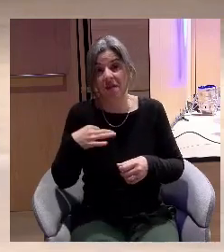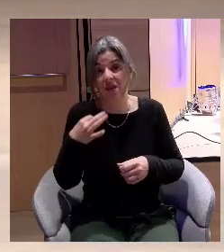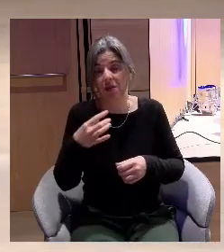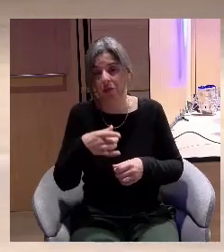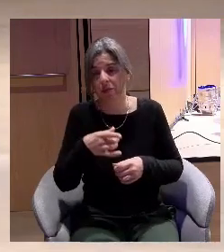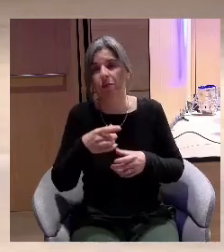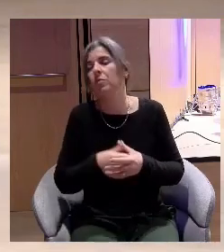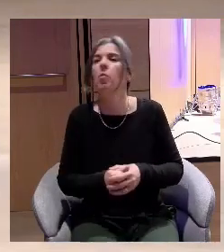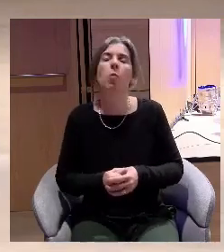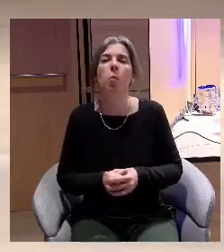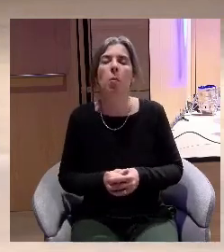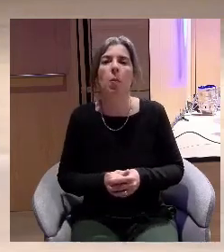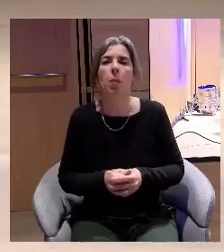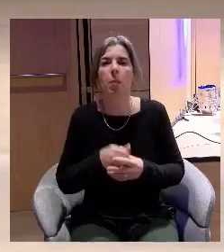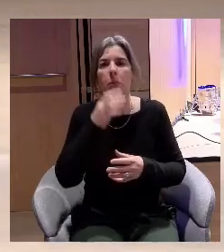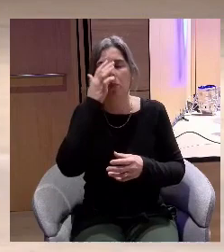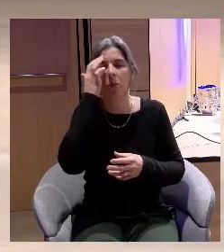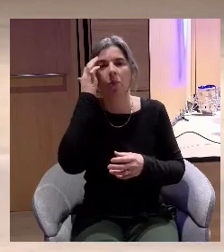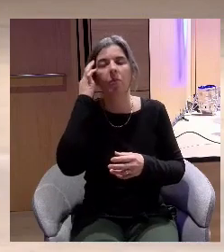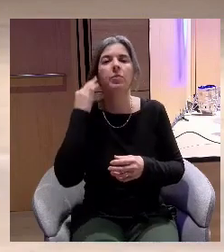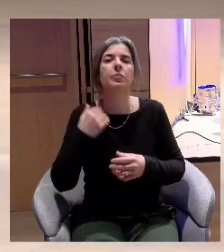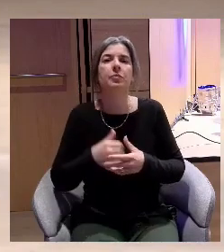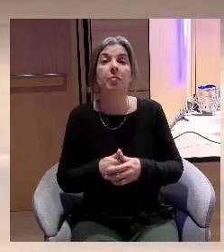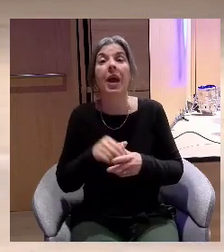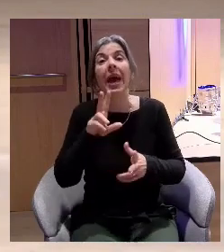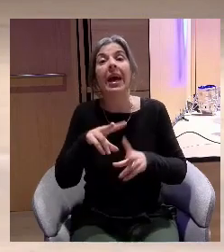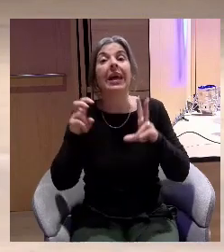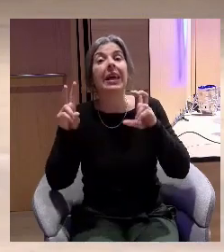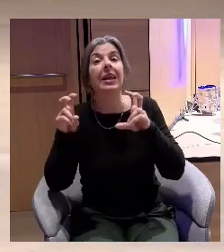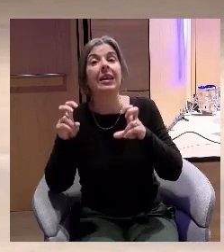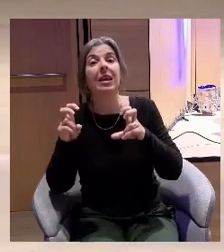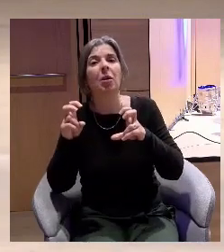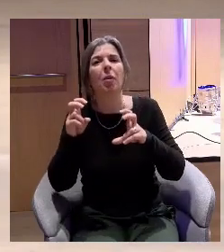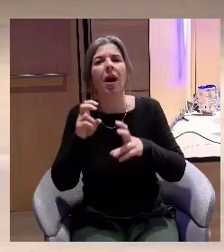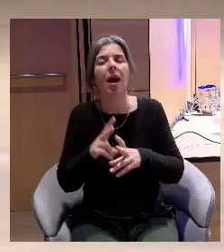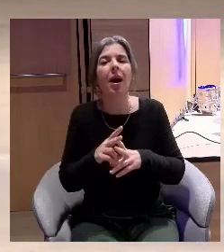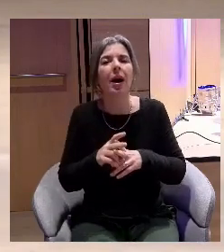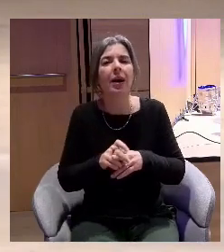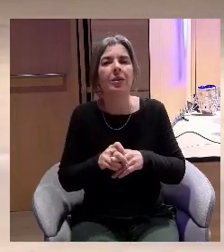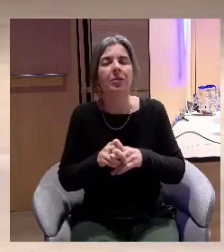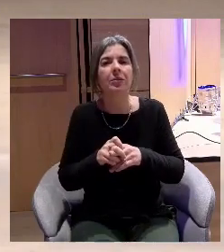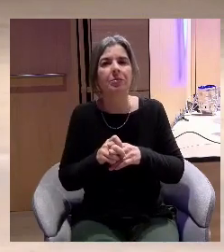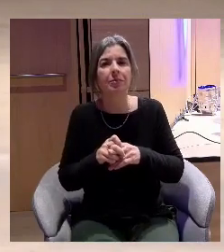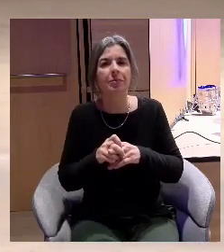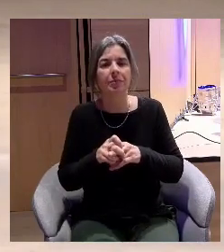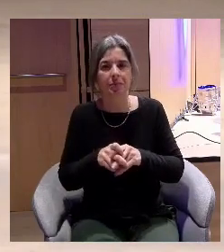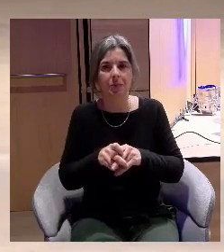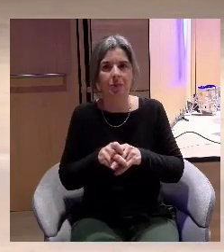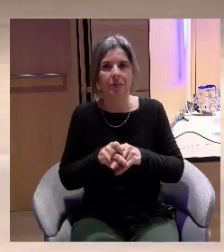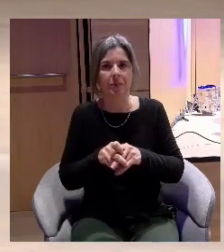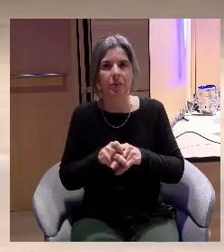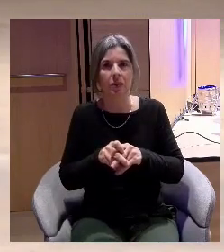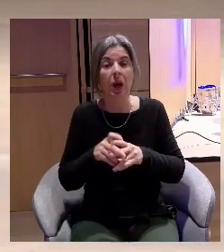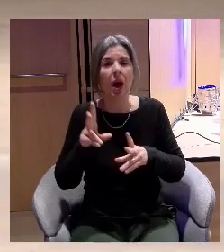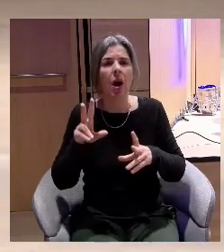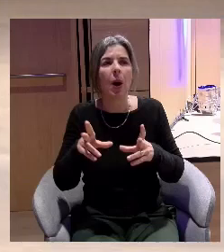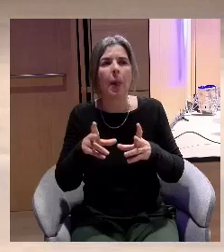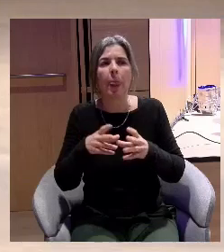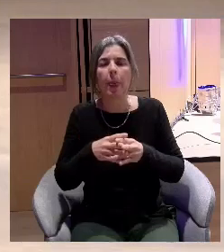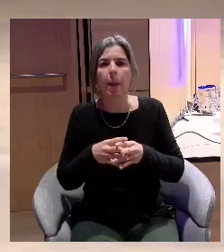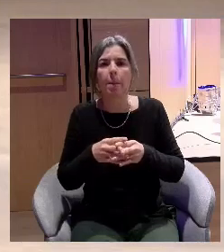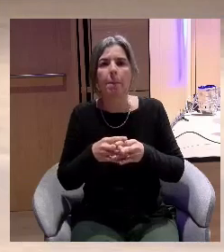Ah, bueno, y lo que señalabas de dónde queda el afromigrante. Consideraría que hay una nube gaseosa,